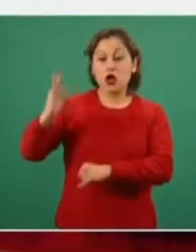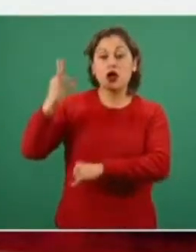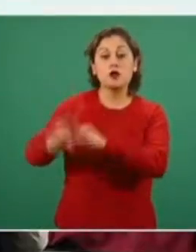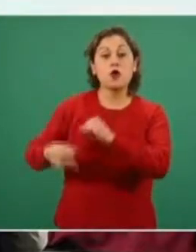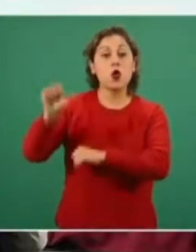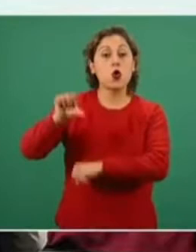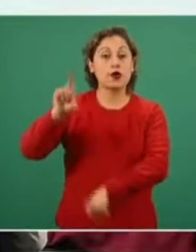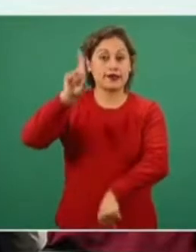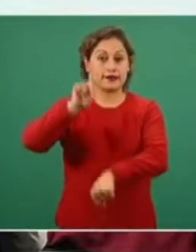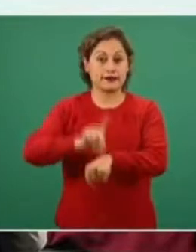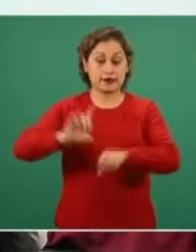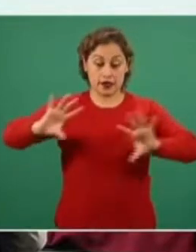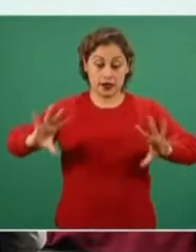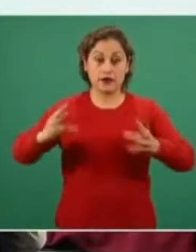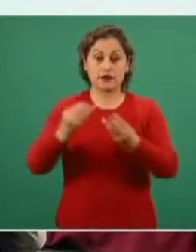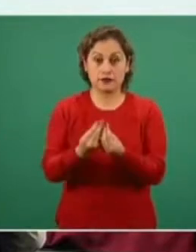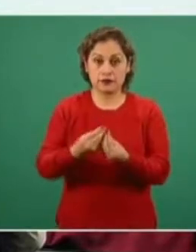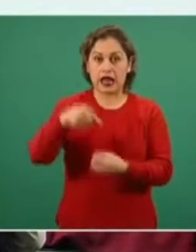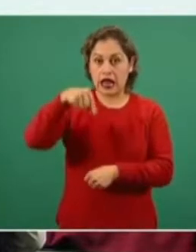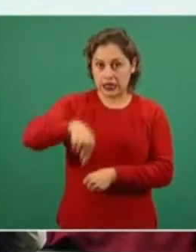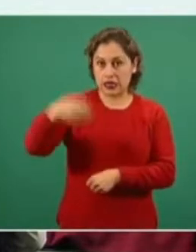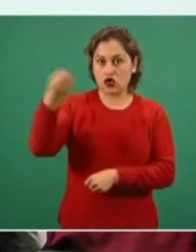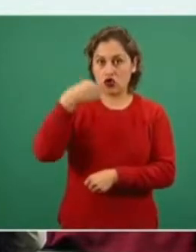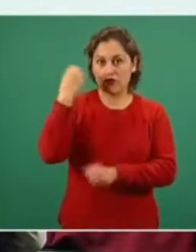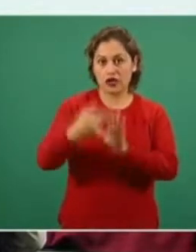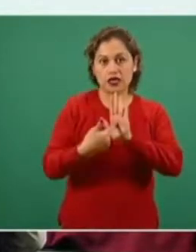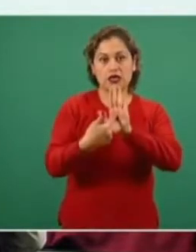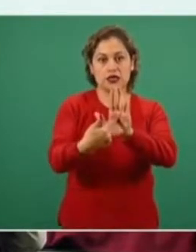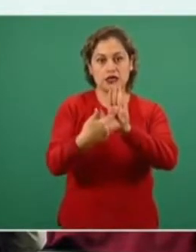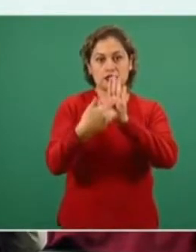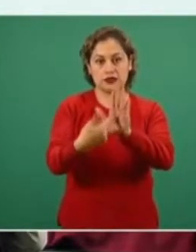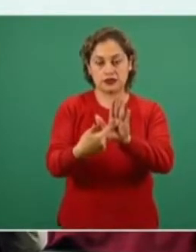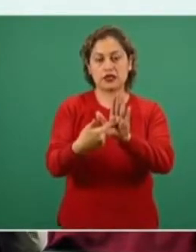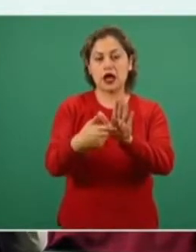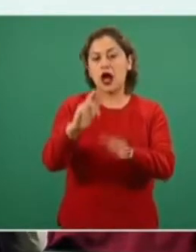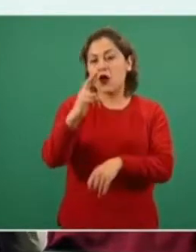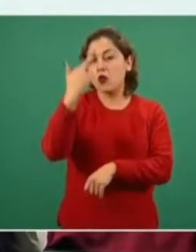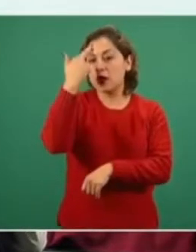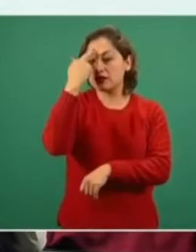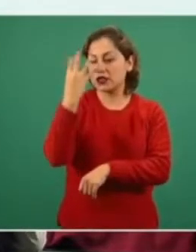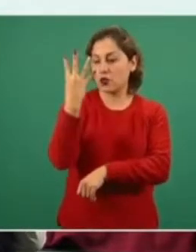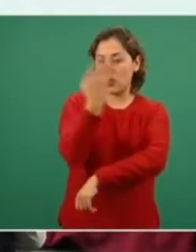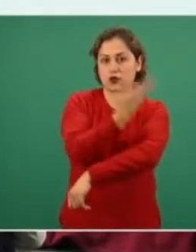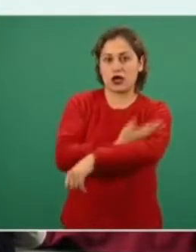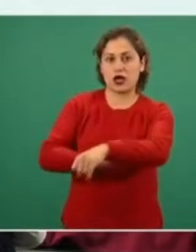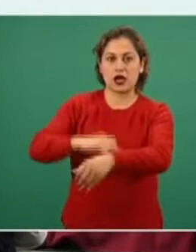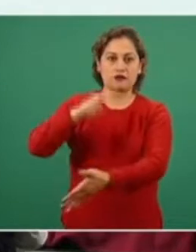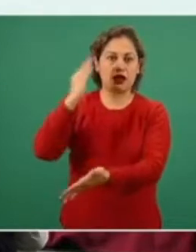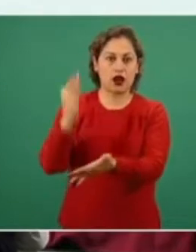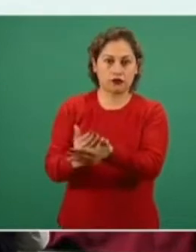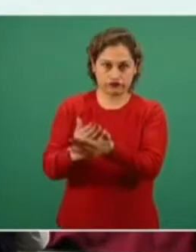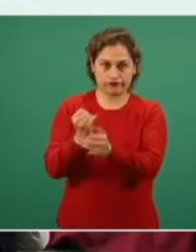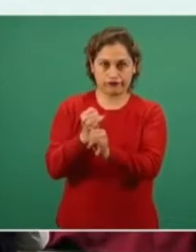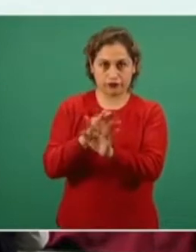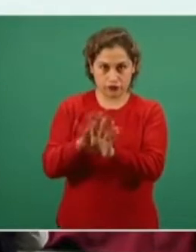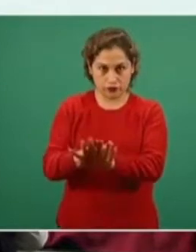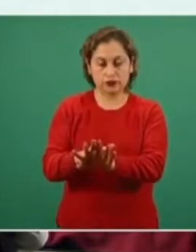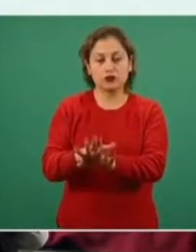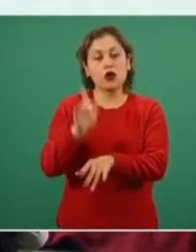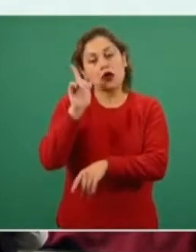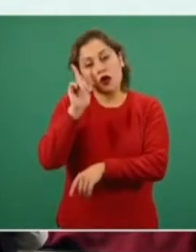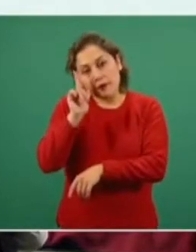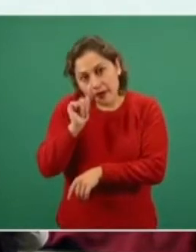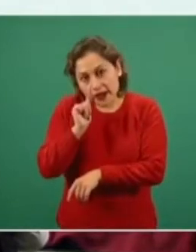que en estas conferencias estaremos presentando el corte a las 4 de la tarde, por lo que es posible que mañana, que se presente una